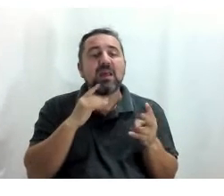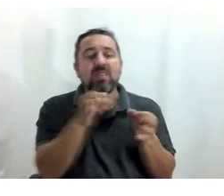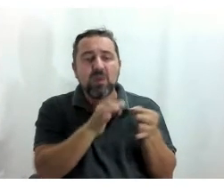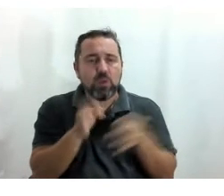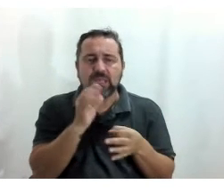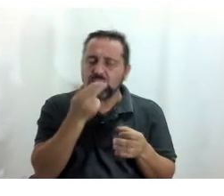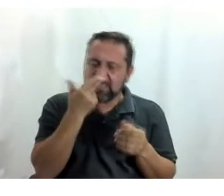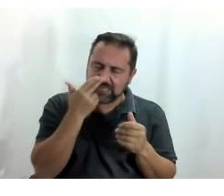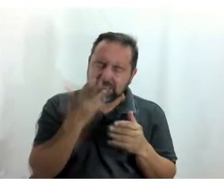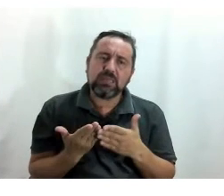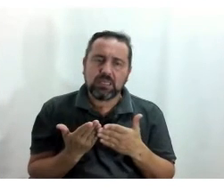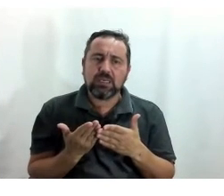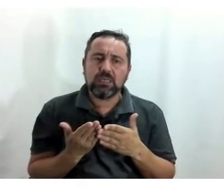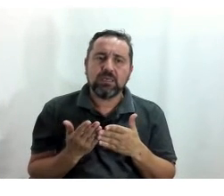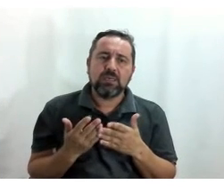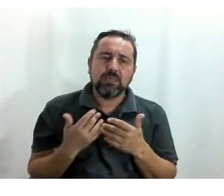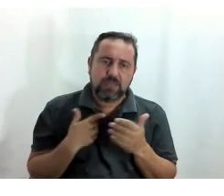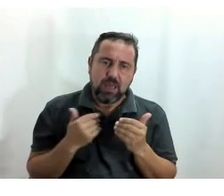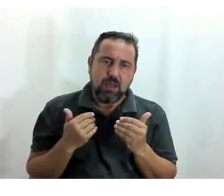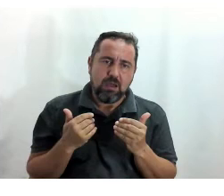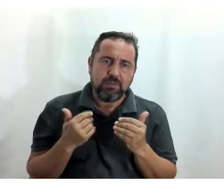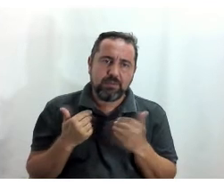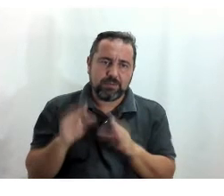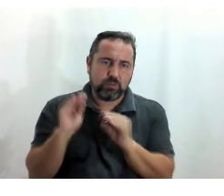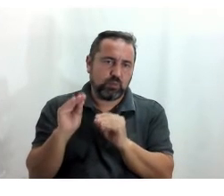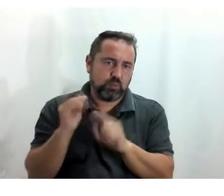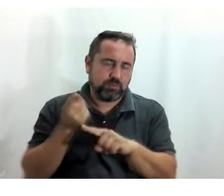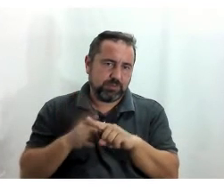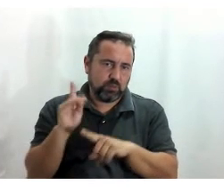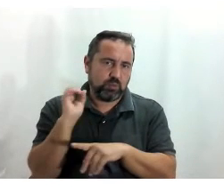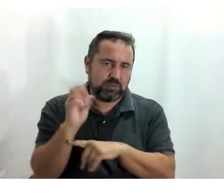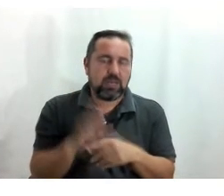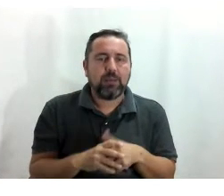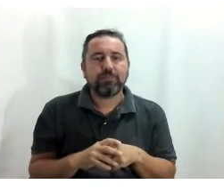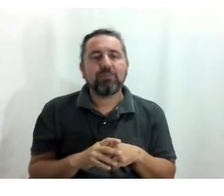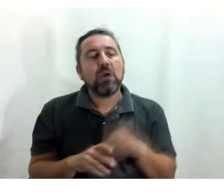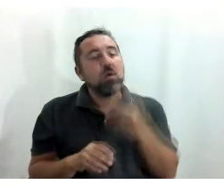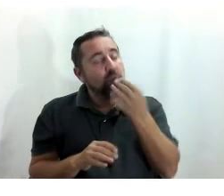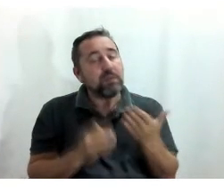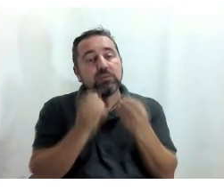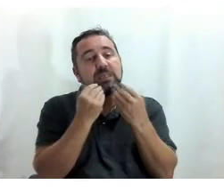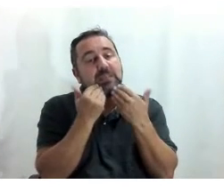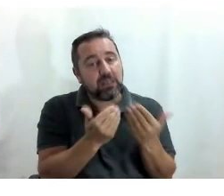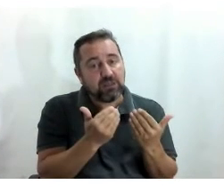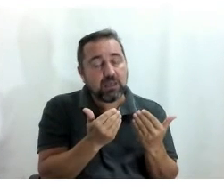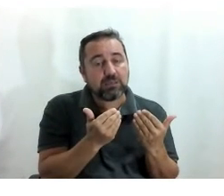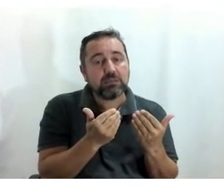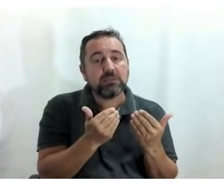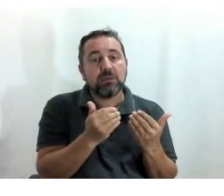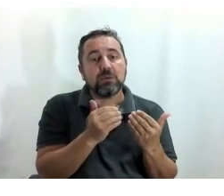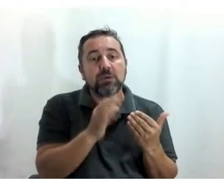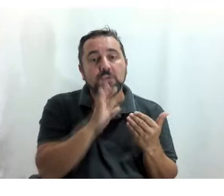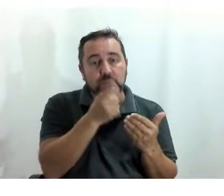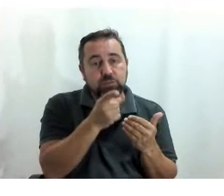muy interesante, la he dejado para su parte, para su charla. Muy bien, pues muchísimas gracias